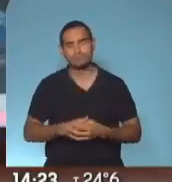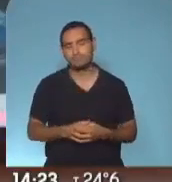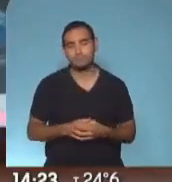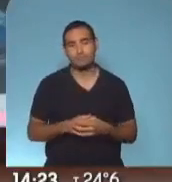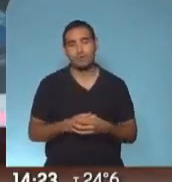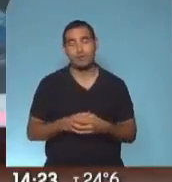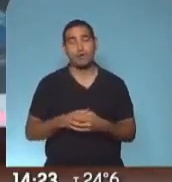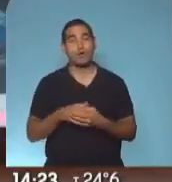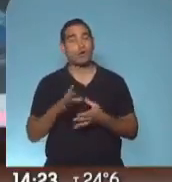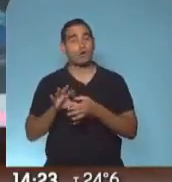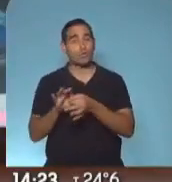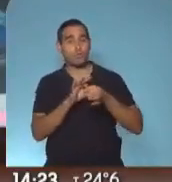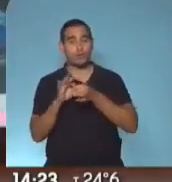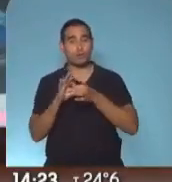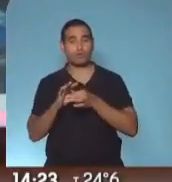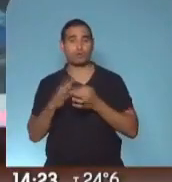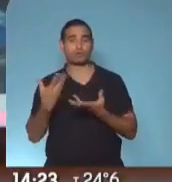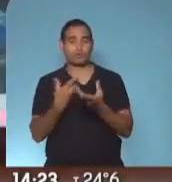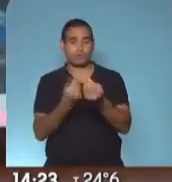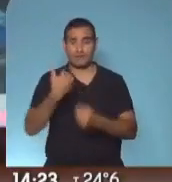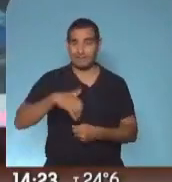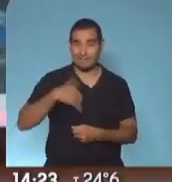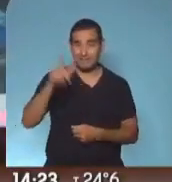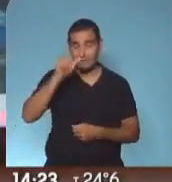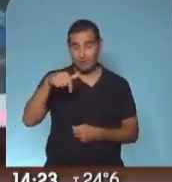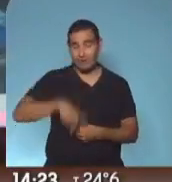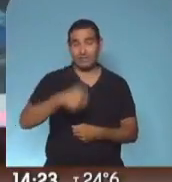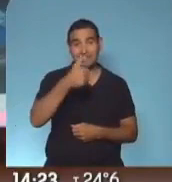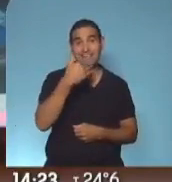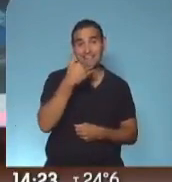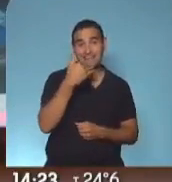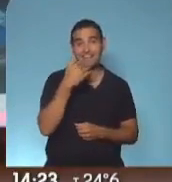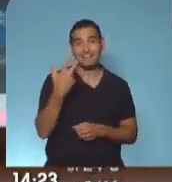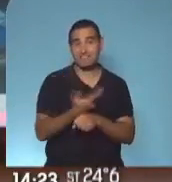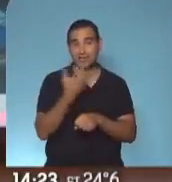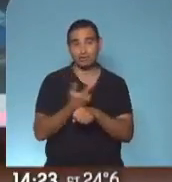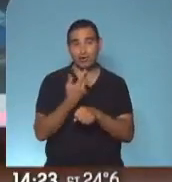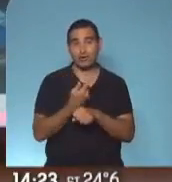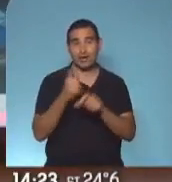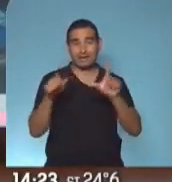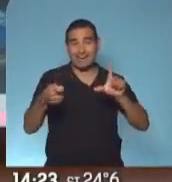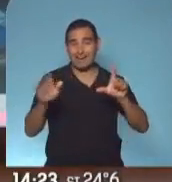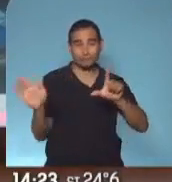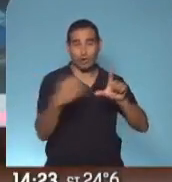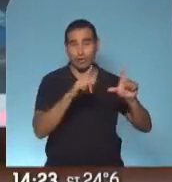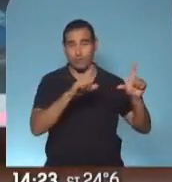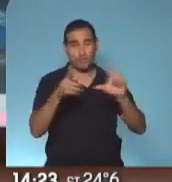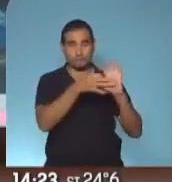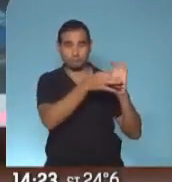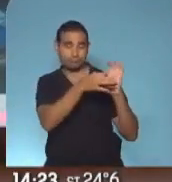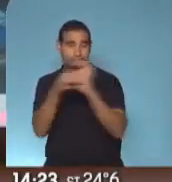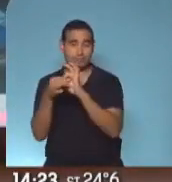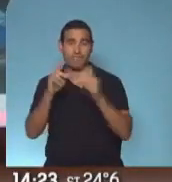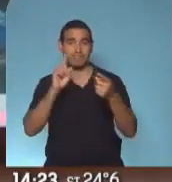Unidos por Argentina, Maratón Solidaria, desde las 18 horas, durante 3 horas, todos los canales de aire, la transmisión en forma